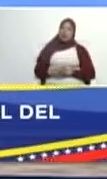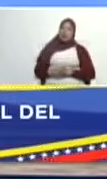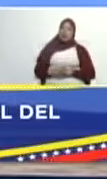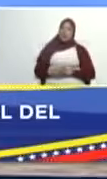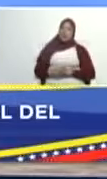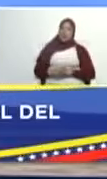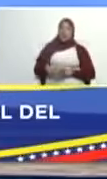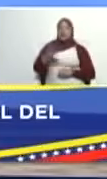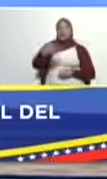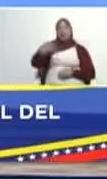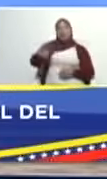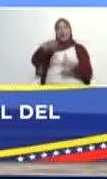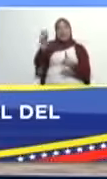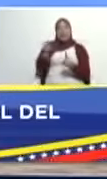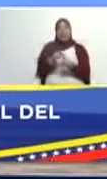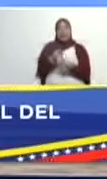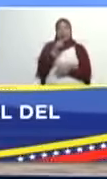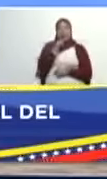Porque ese es el espíritu